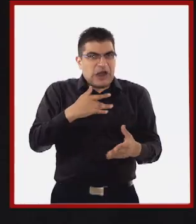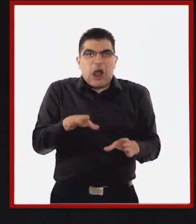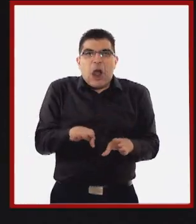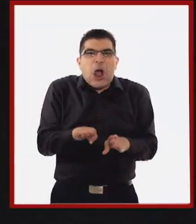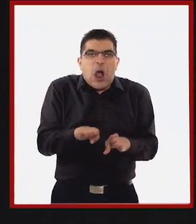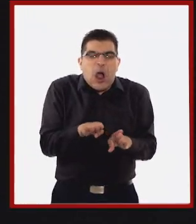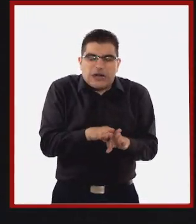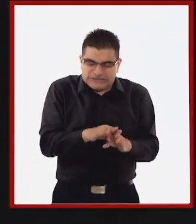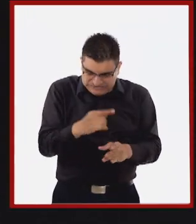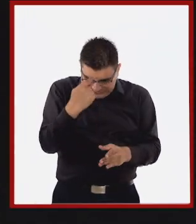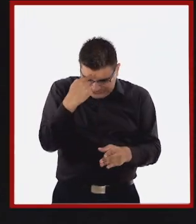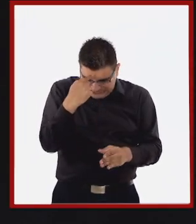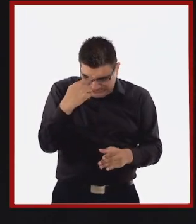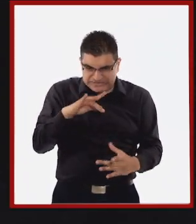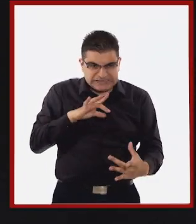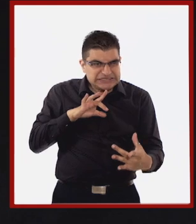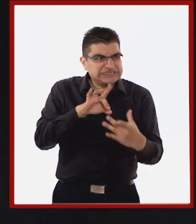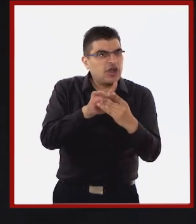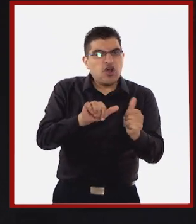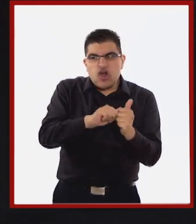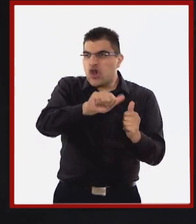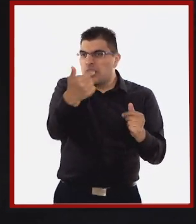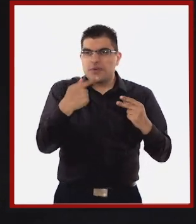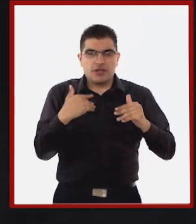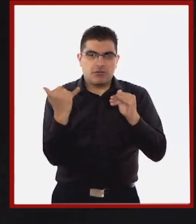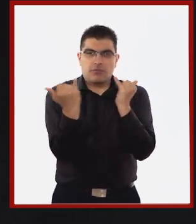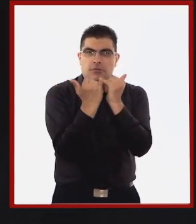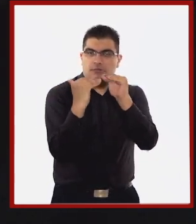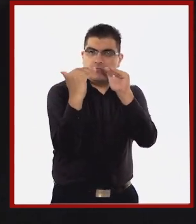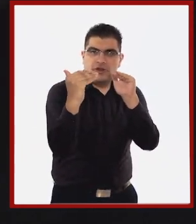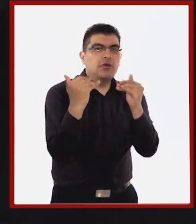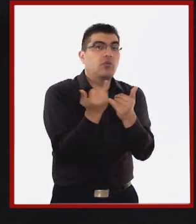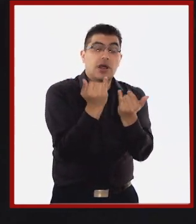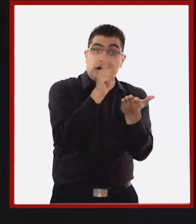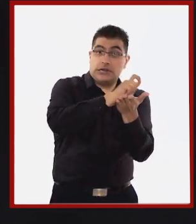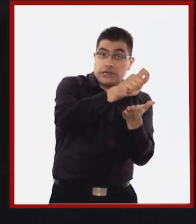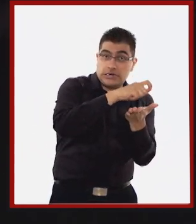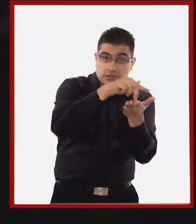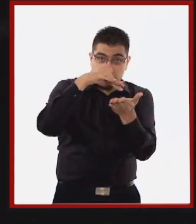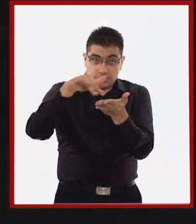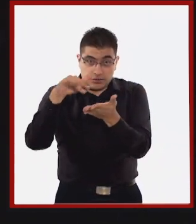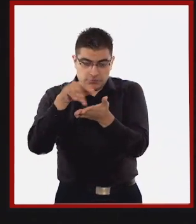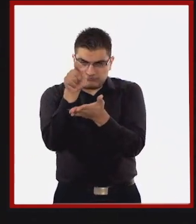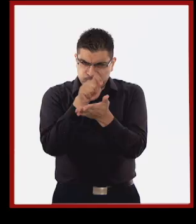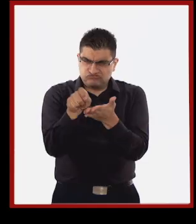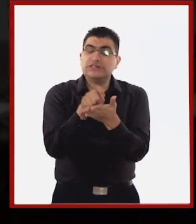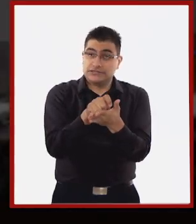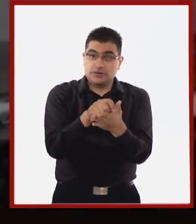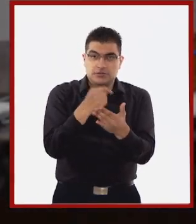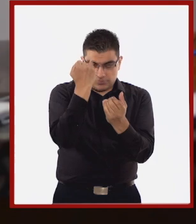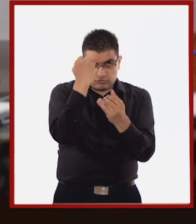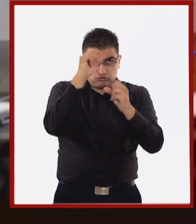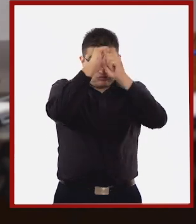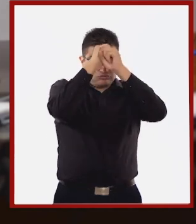para empatizar con los demás. Dado que tanto la escritura como la lectura son ejercicios de la imaginación, podemos partir de